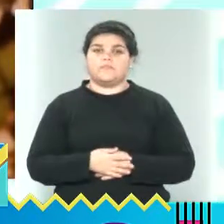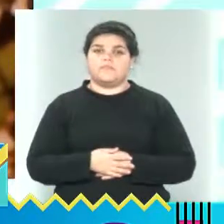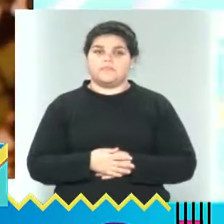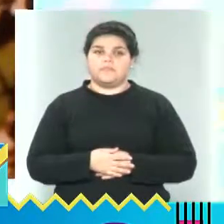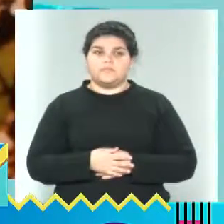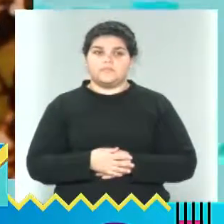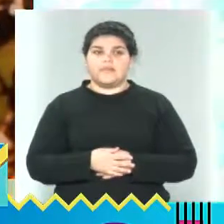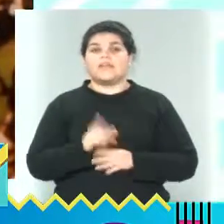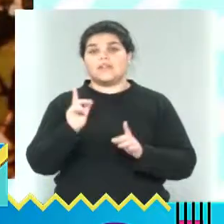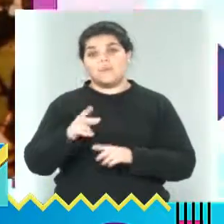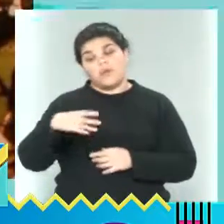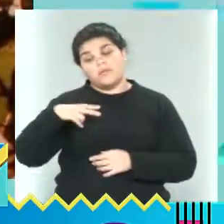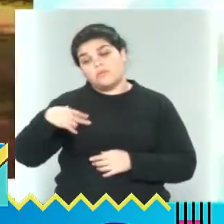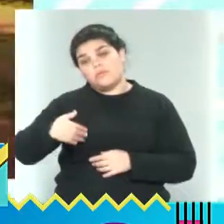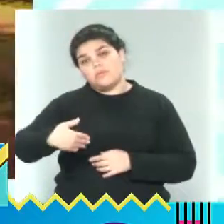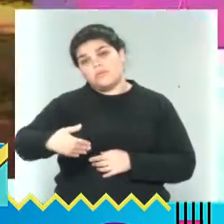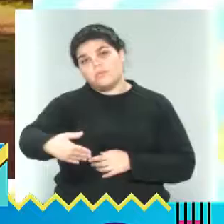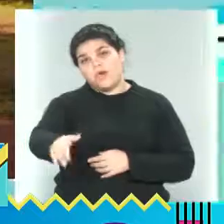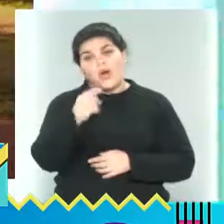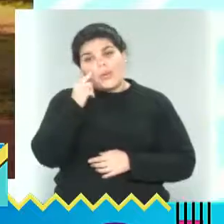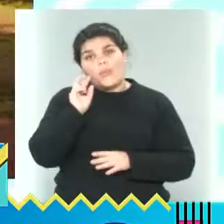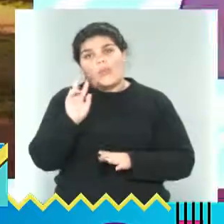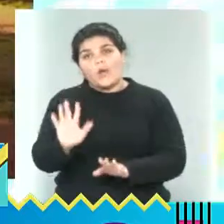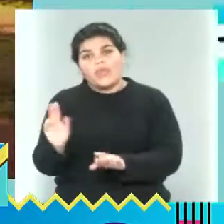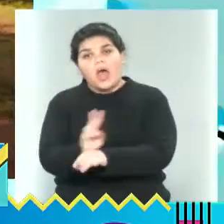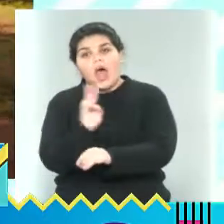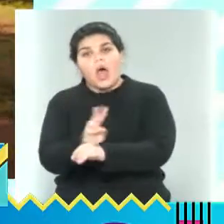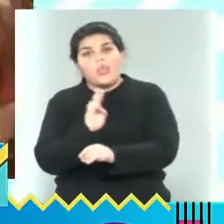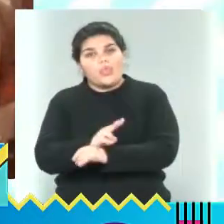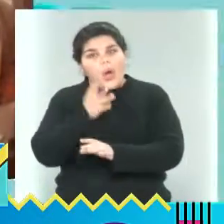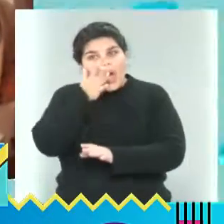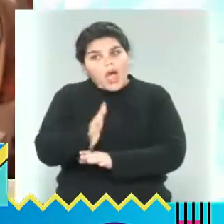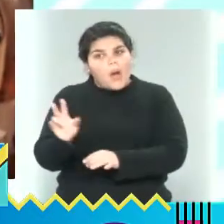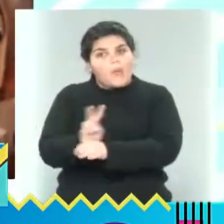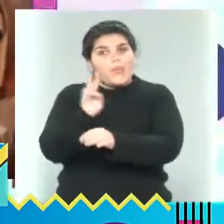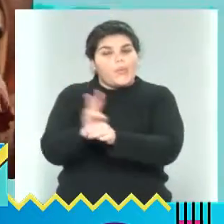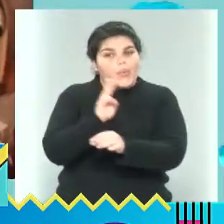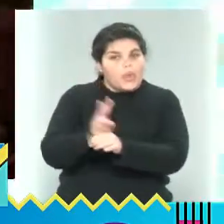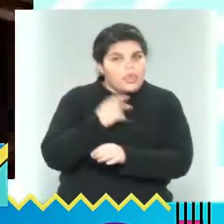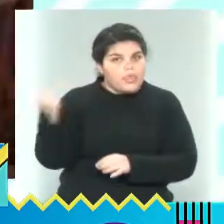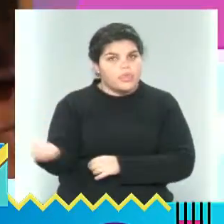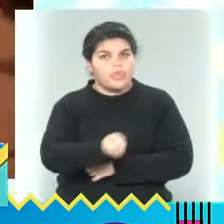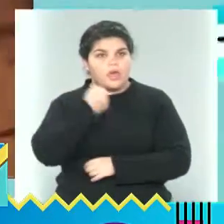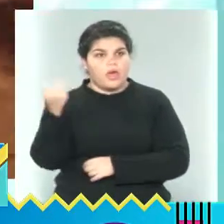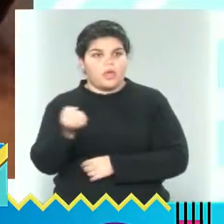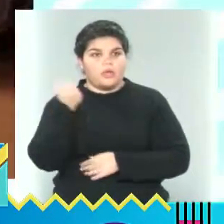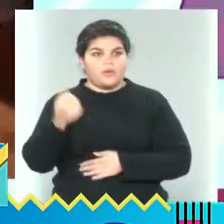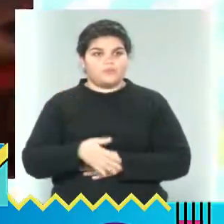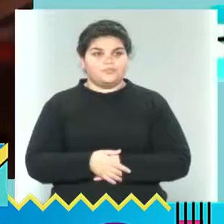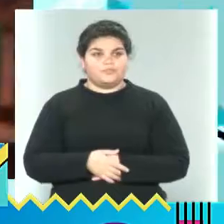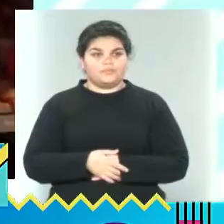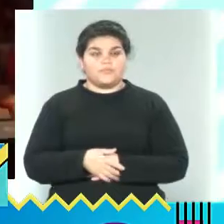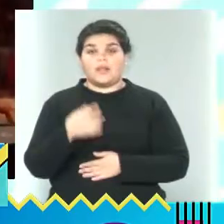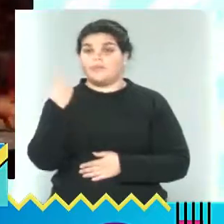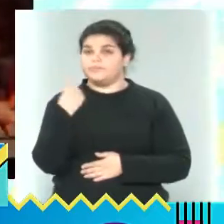de tiempito más con cuidados intensivos, en observación después ambulatoria, pero